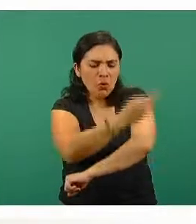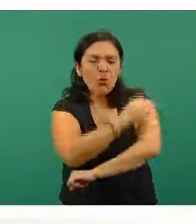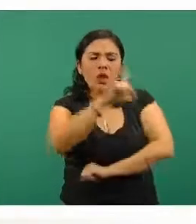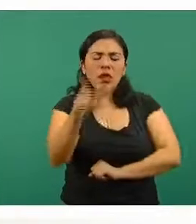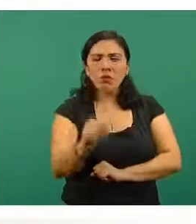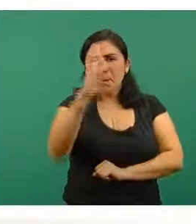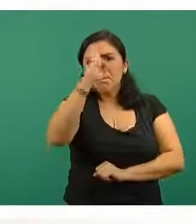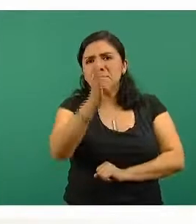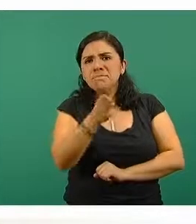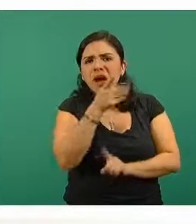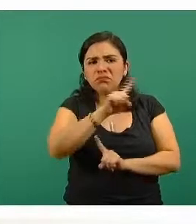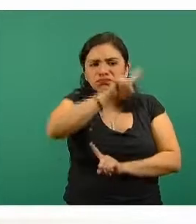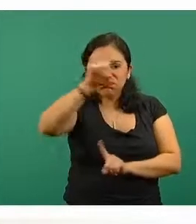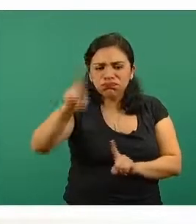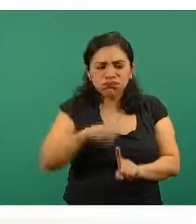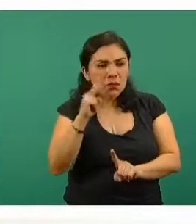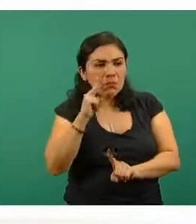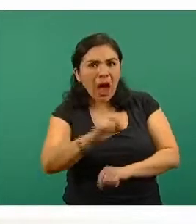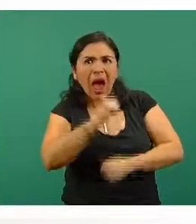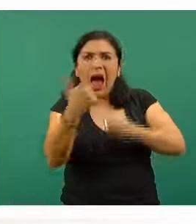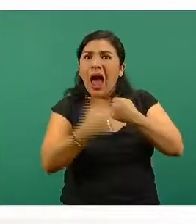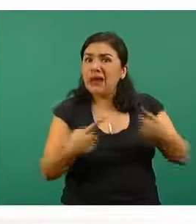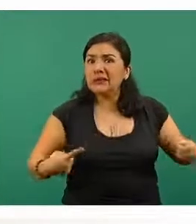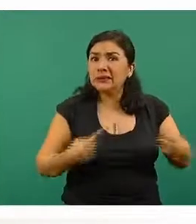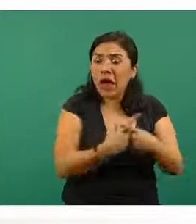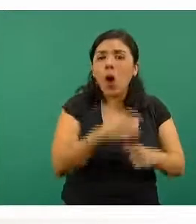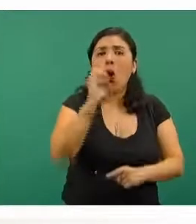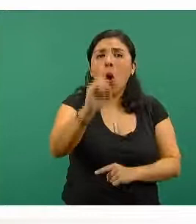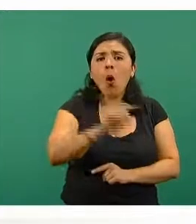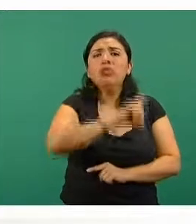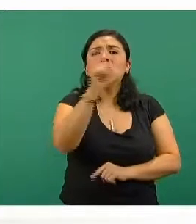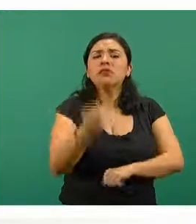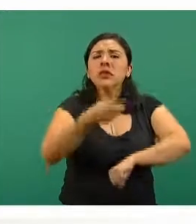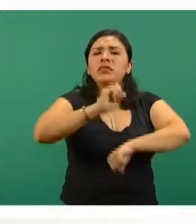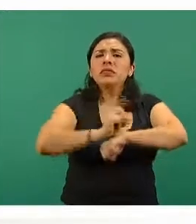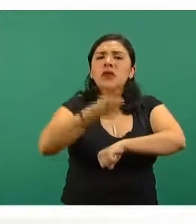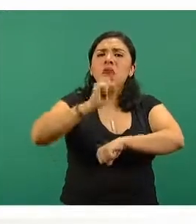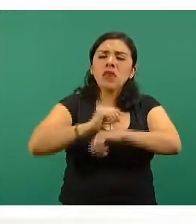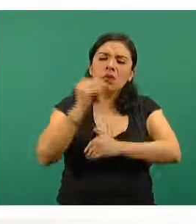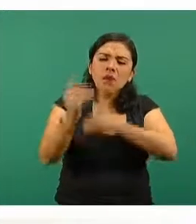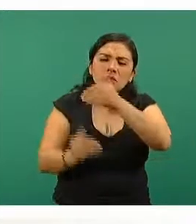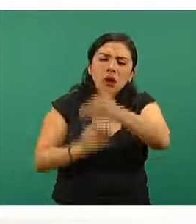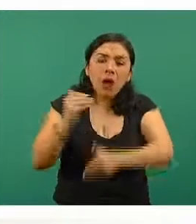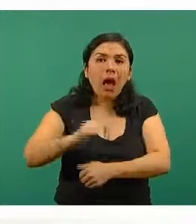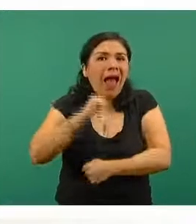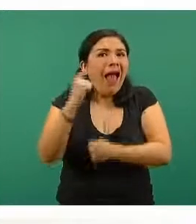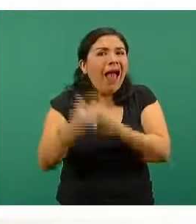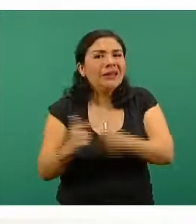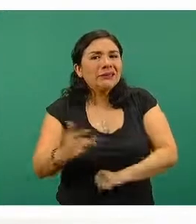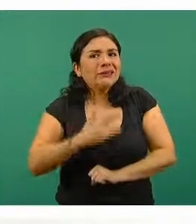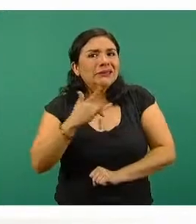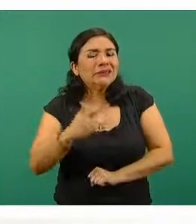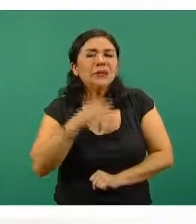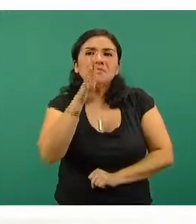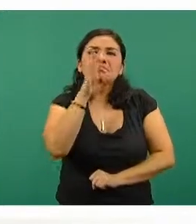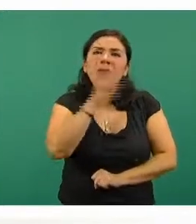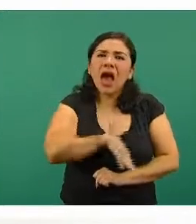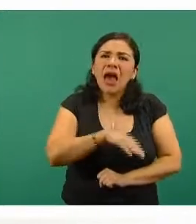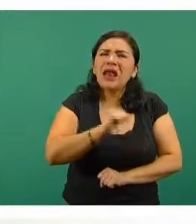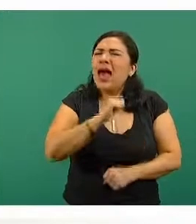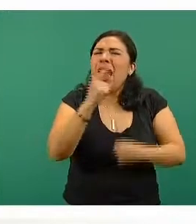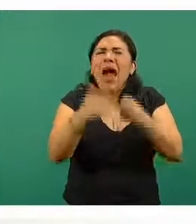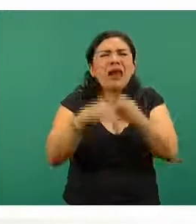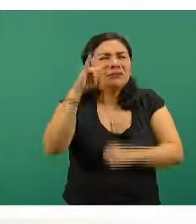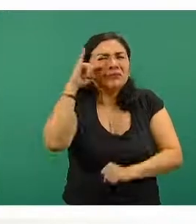como dice el protocolo de los sitios de vacunación, pero también en los días posteriores, aquellas personas que han tenido